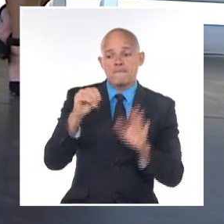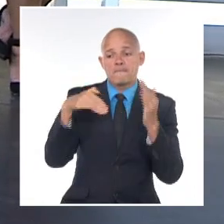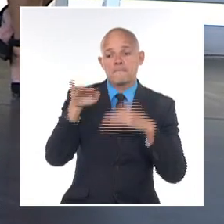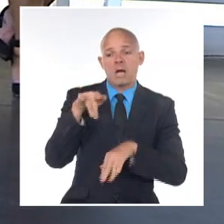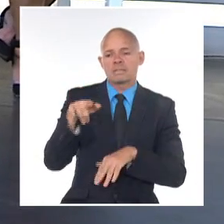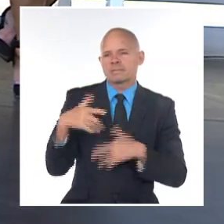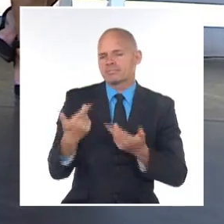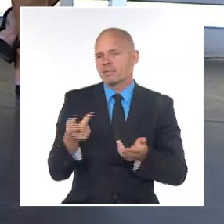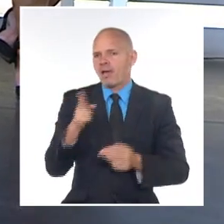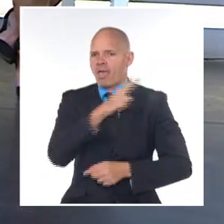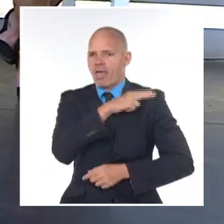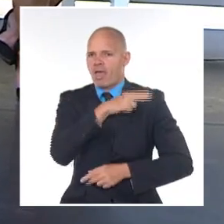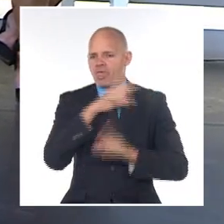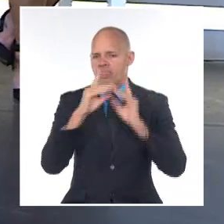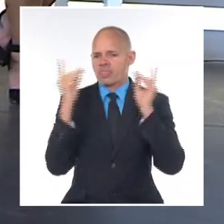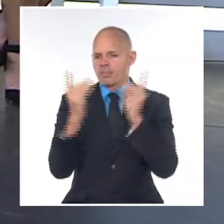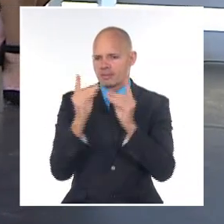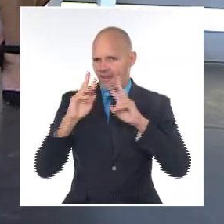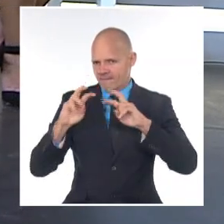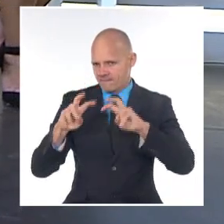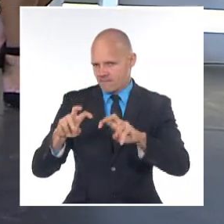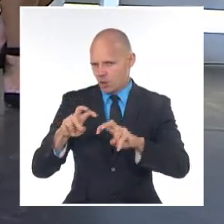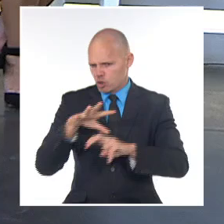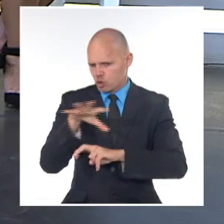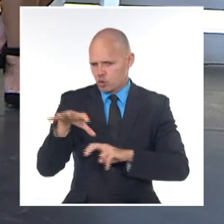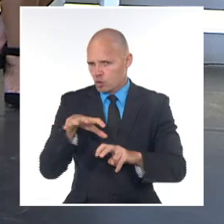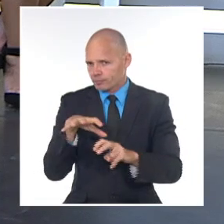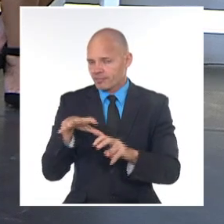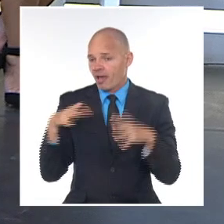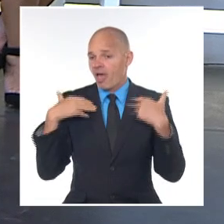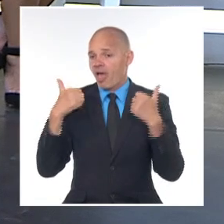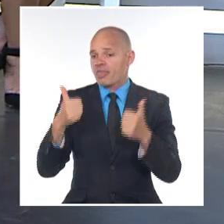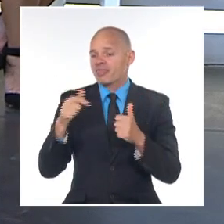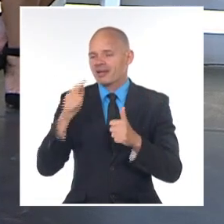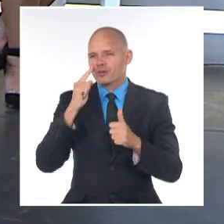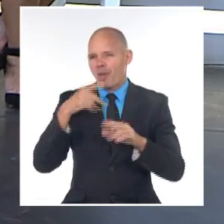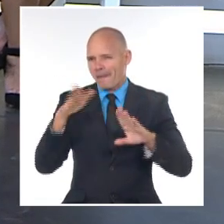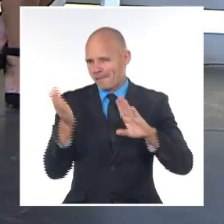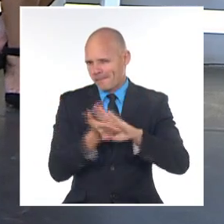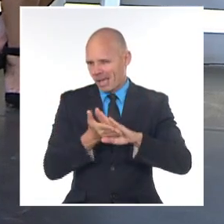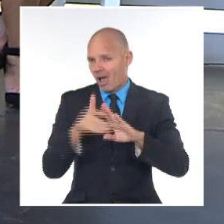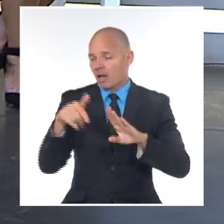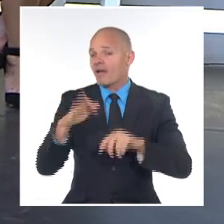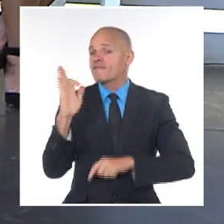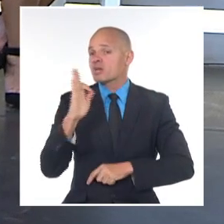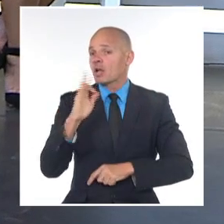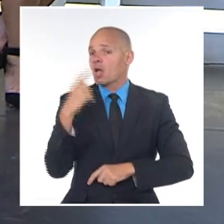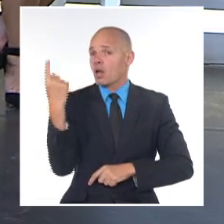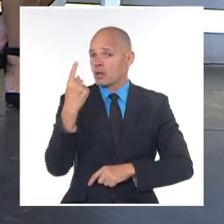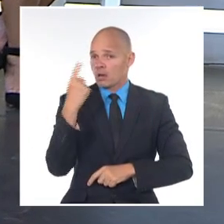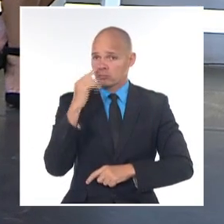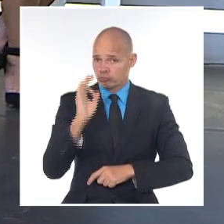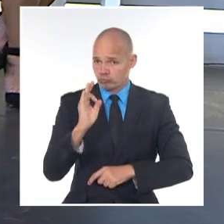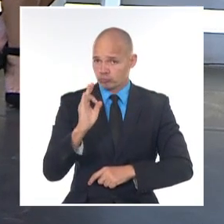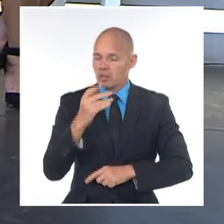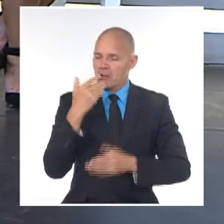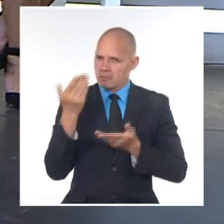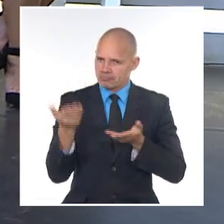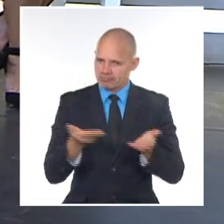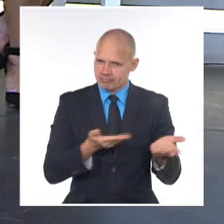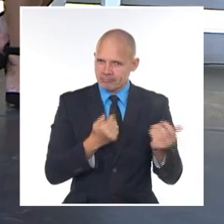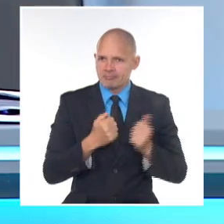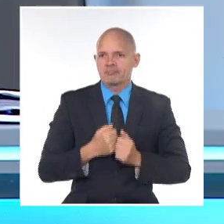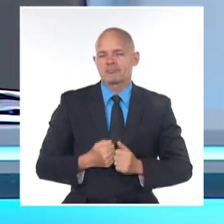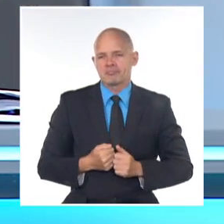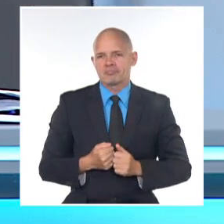del Departamento de Investigación de la Dirección de Procesos Penales en la Fiscalía General de la República. Fiscal, bienvenida también. Gracias, Humberto, un gusto